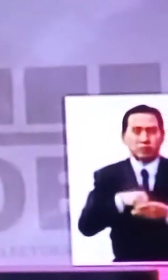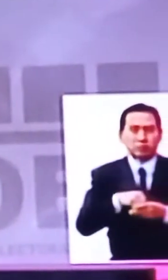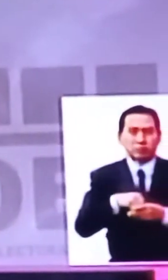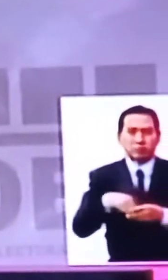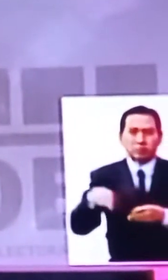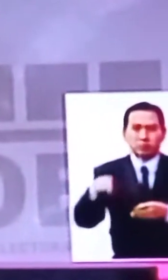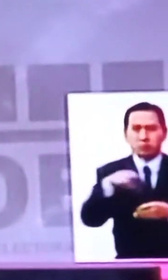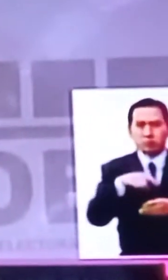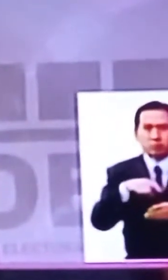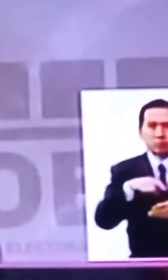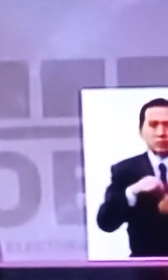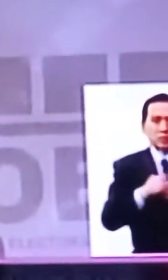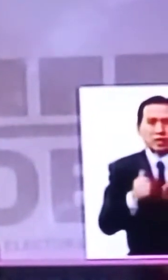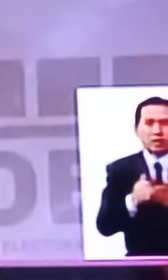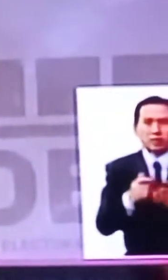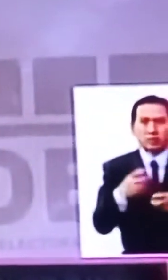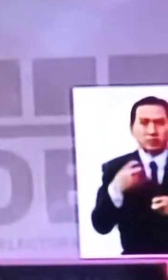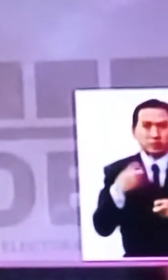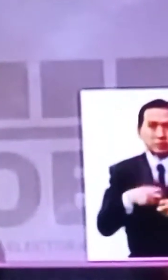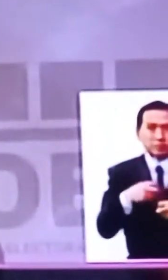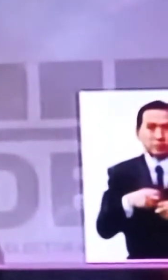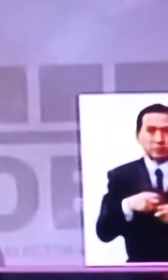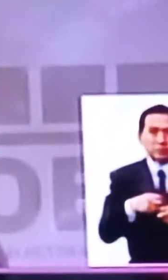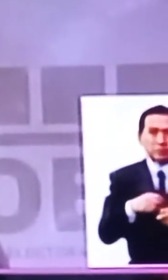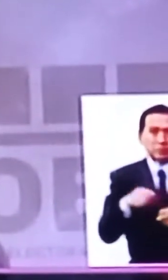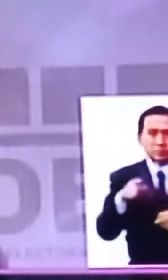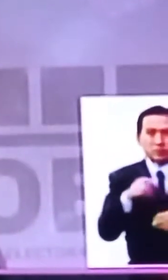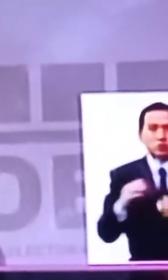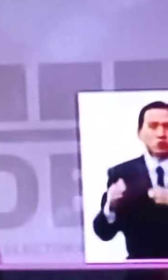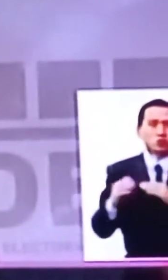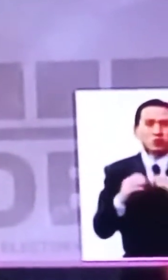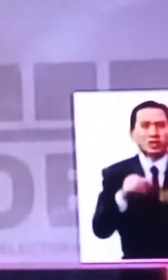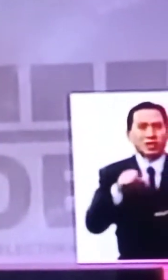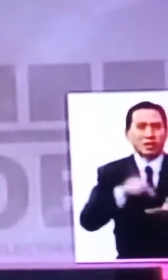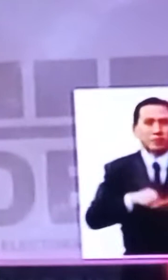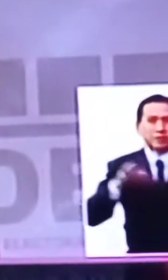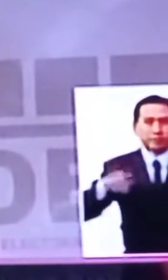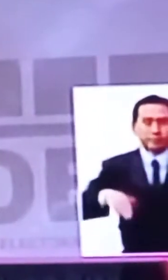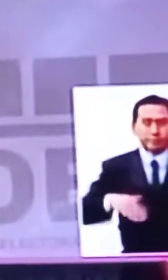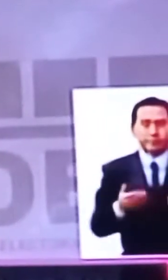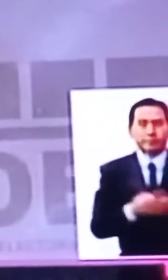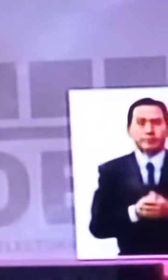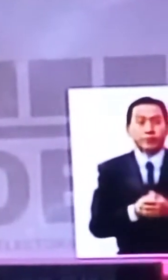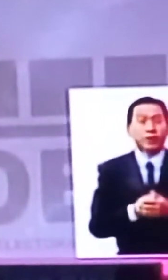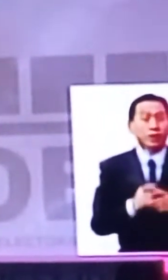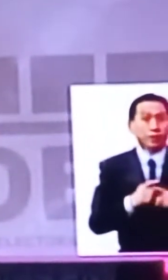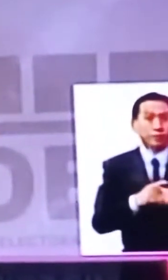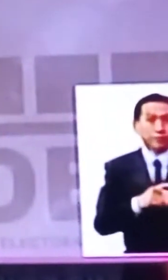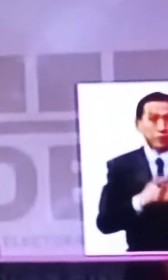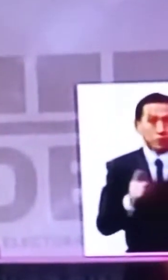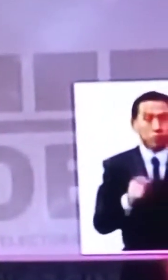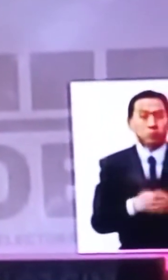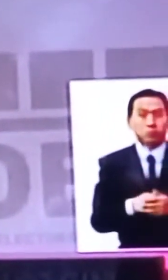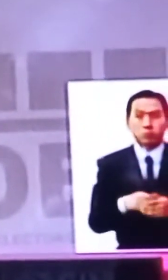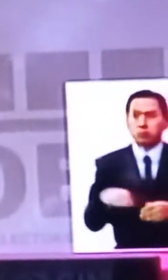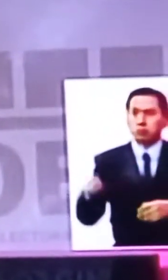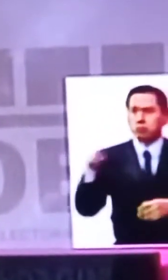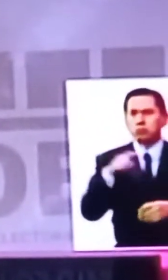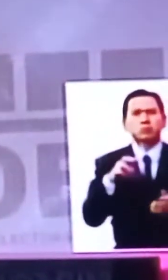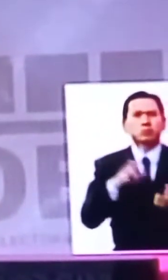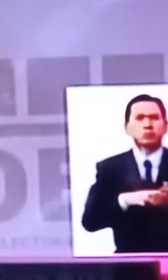que sus actas lleguen a las capitales departamentales. Sin embargo, se trata ya de